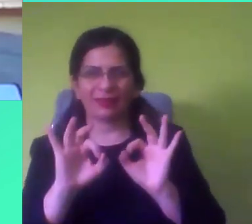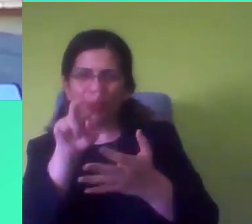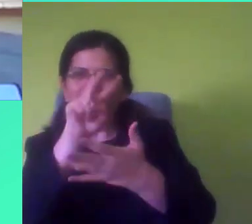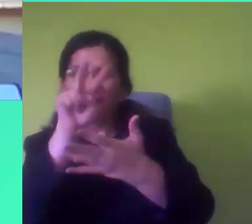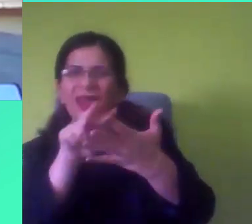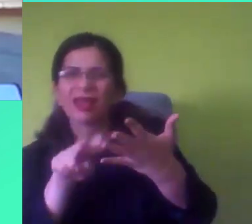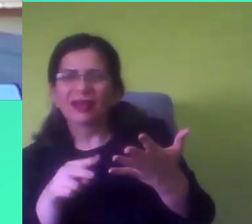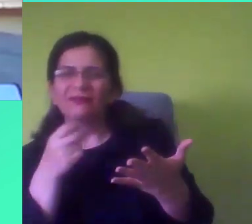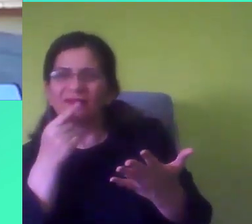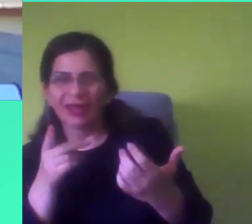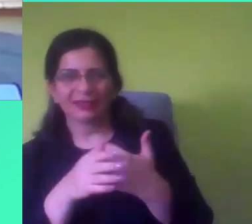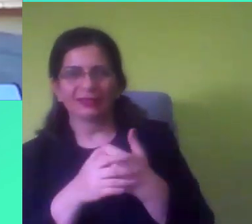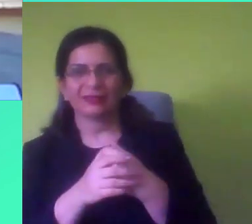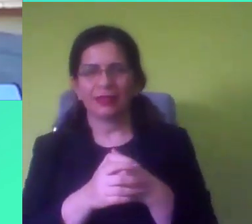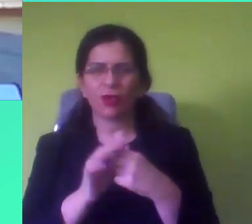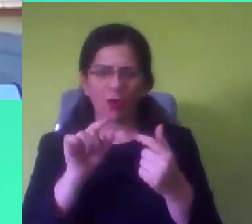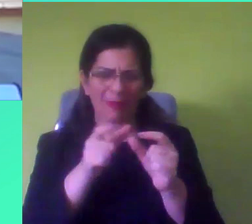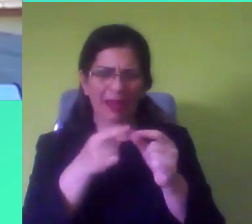también hay